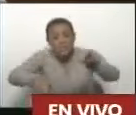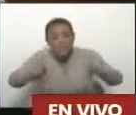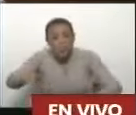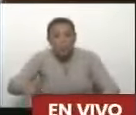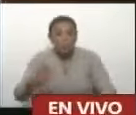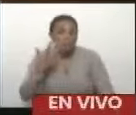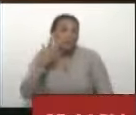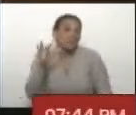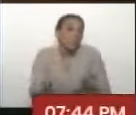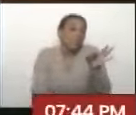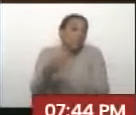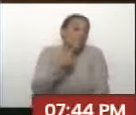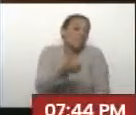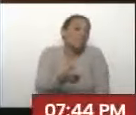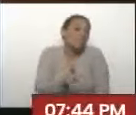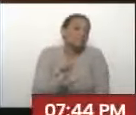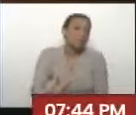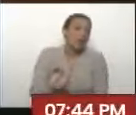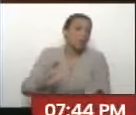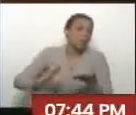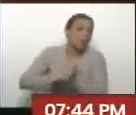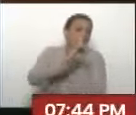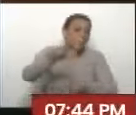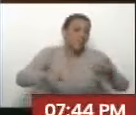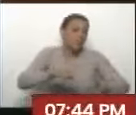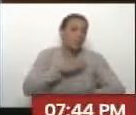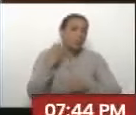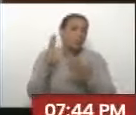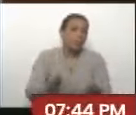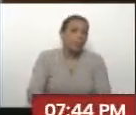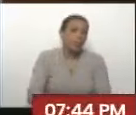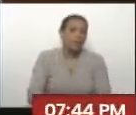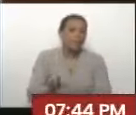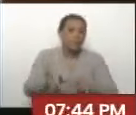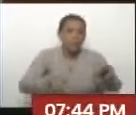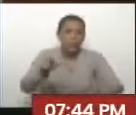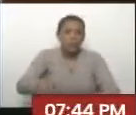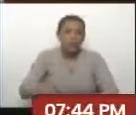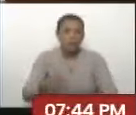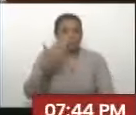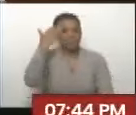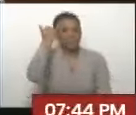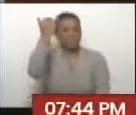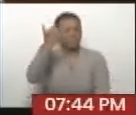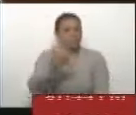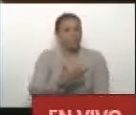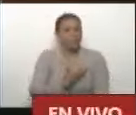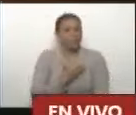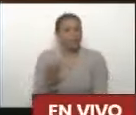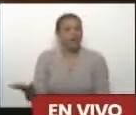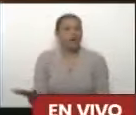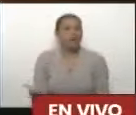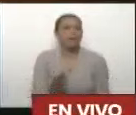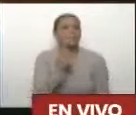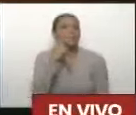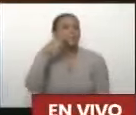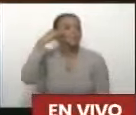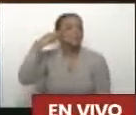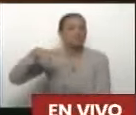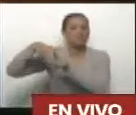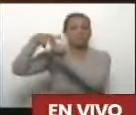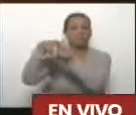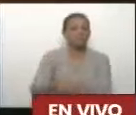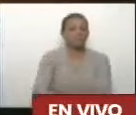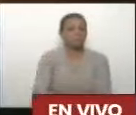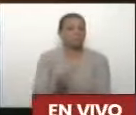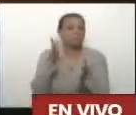justifica esa guerra de Exterminio recurriendo al más descarado discurso racista y